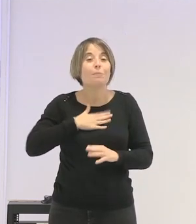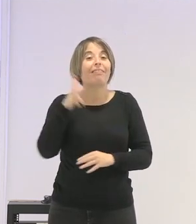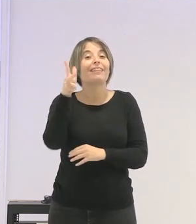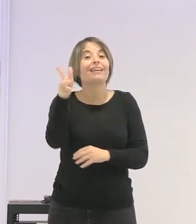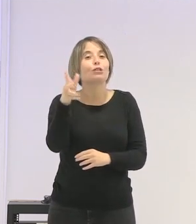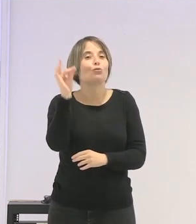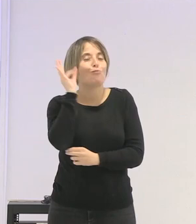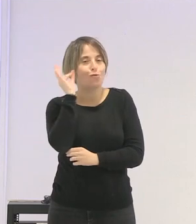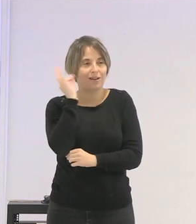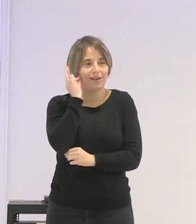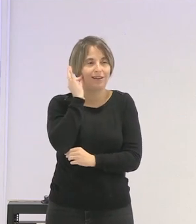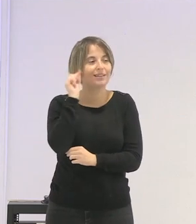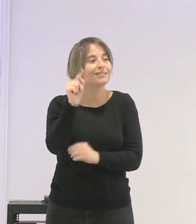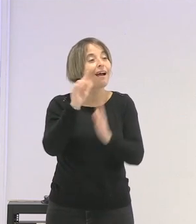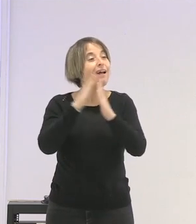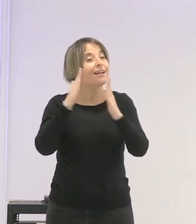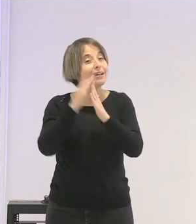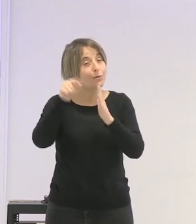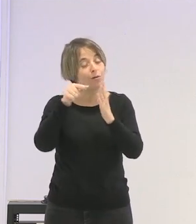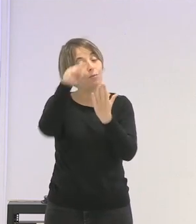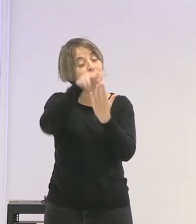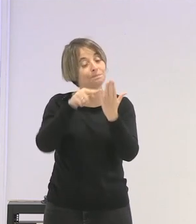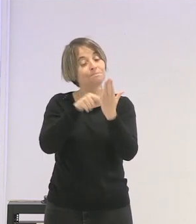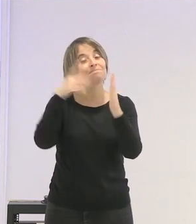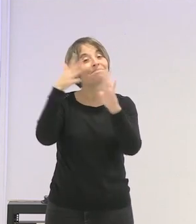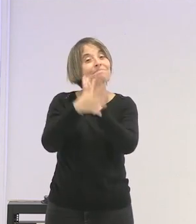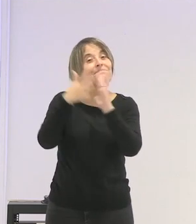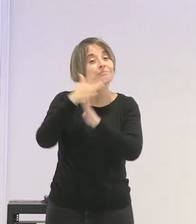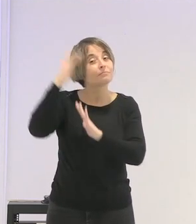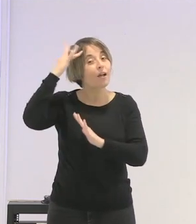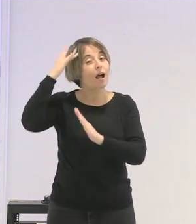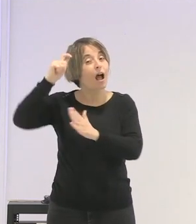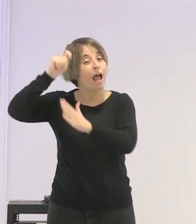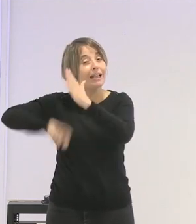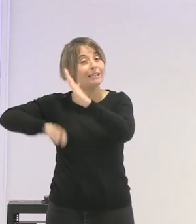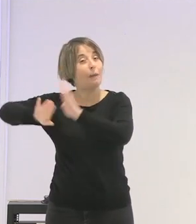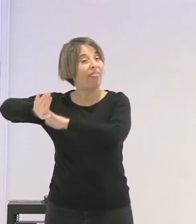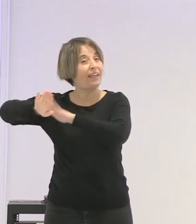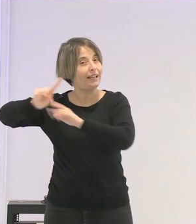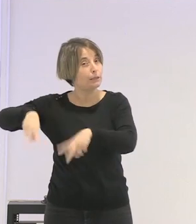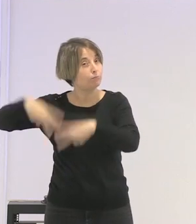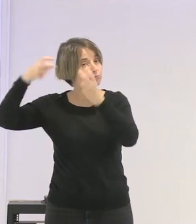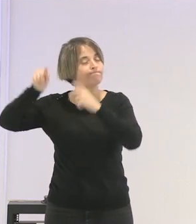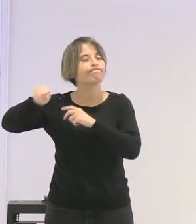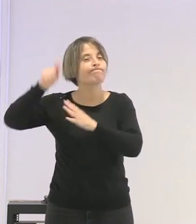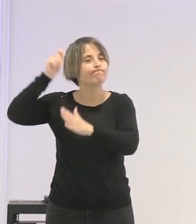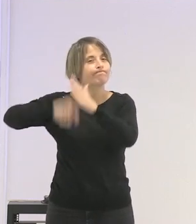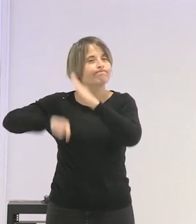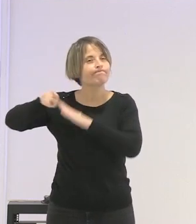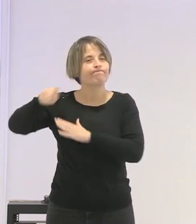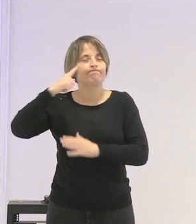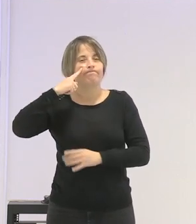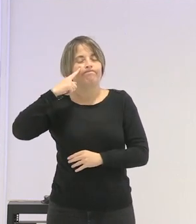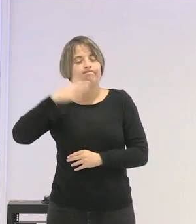mujeres, donde precisamente explica cómo estas ideologías de extrema derecha renovada pueden llegar a confluir con